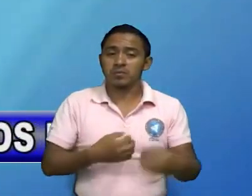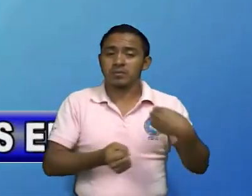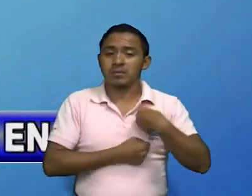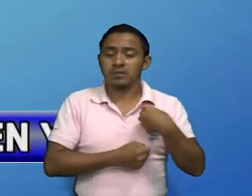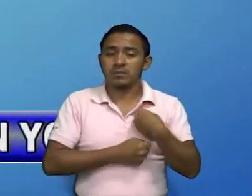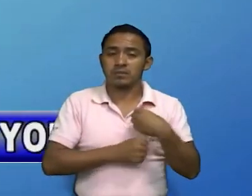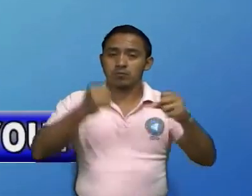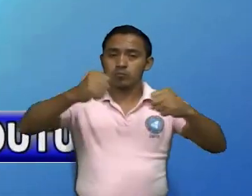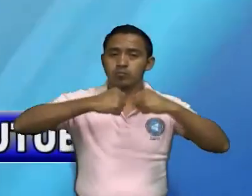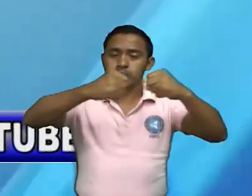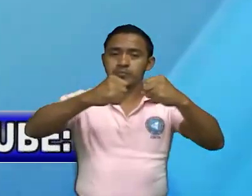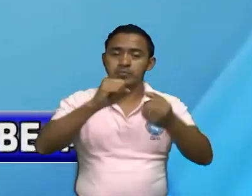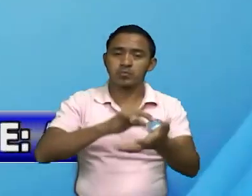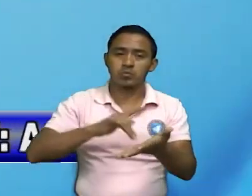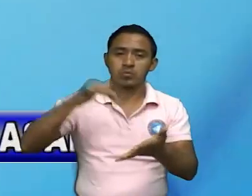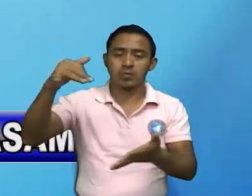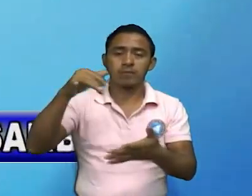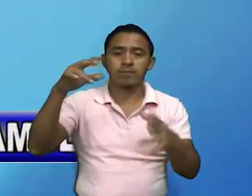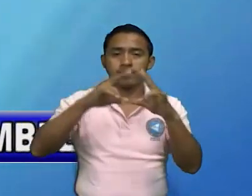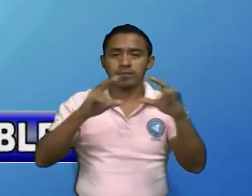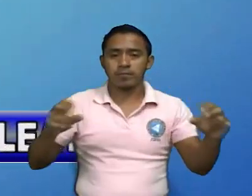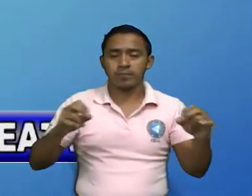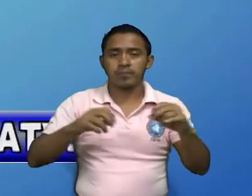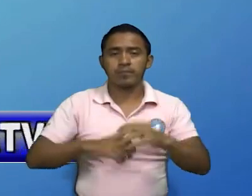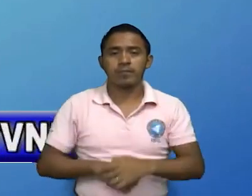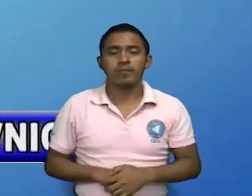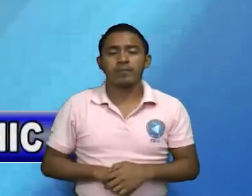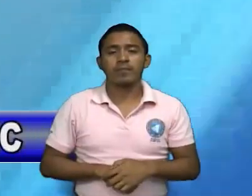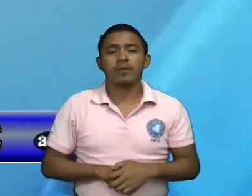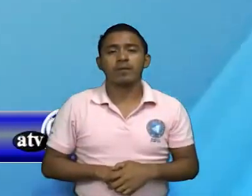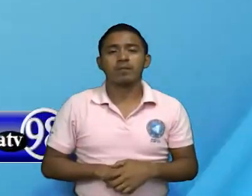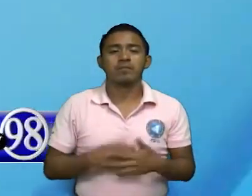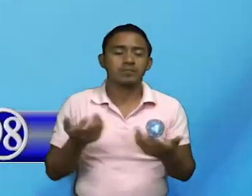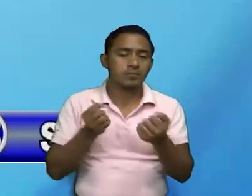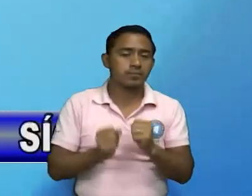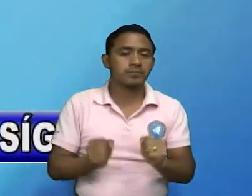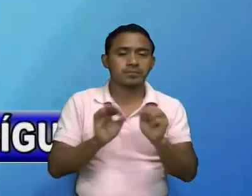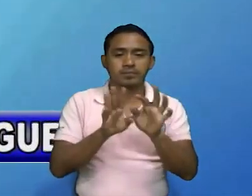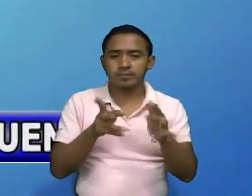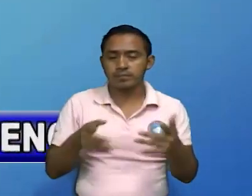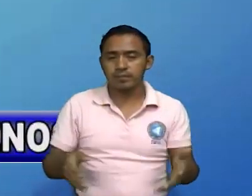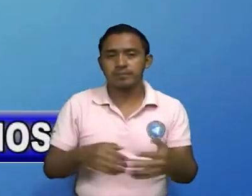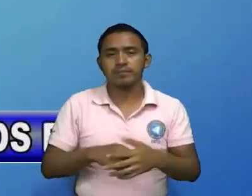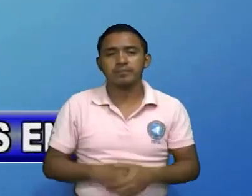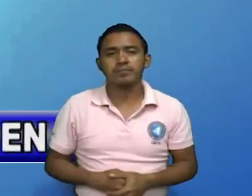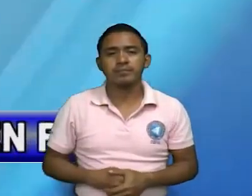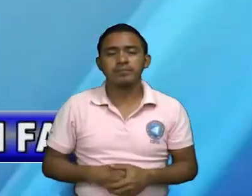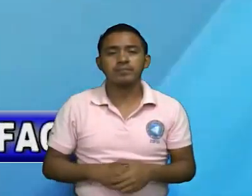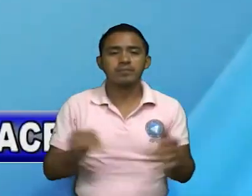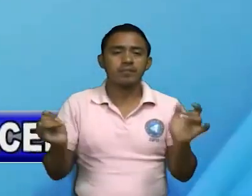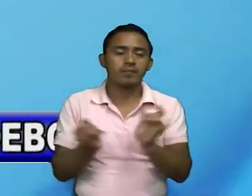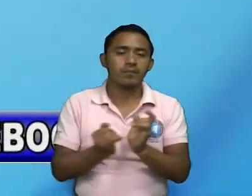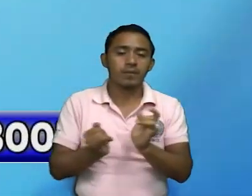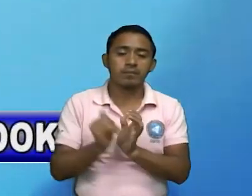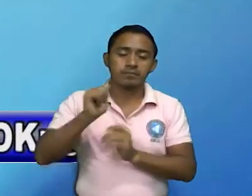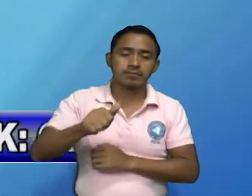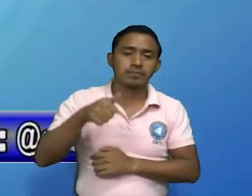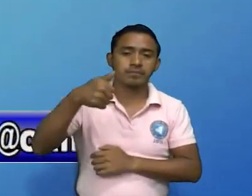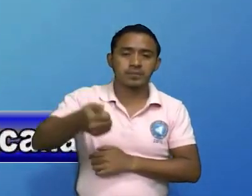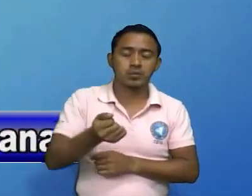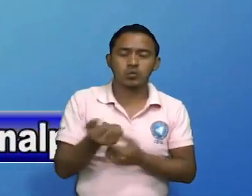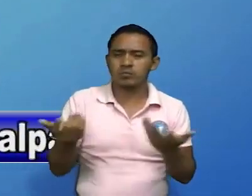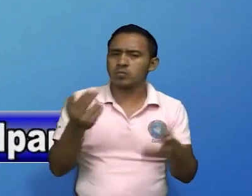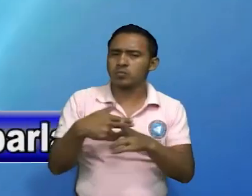glorioso y potente ejército de Nicaragua. Y compañeros, compañeras, también mañana